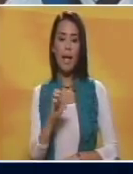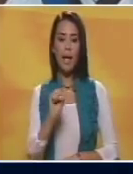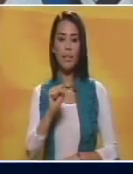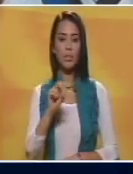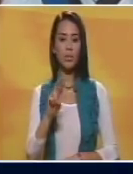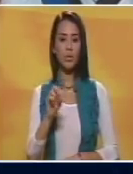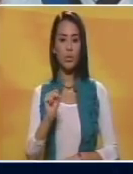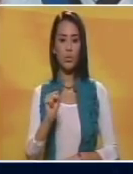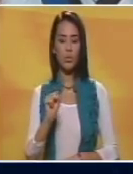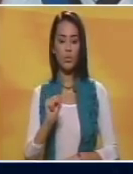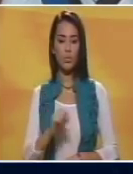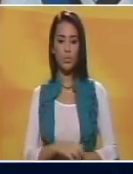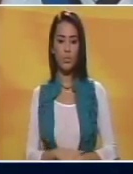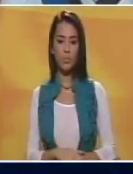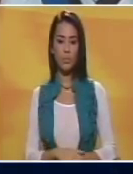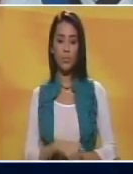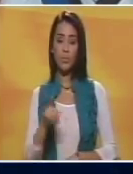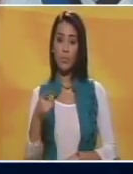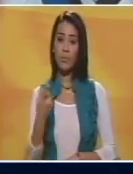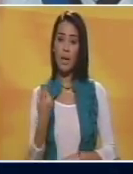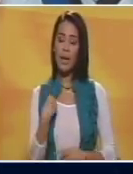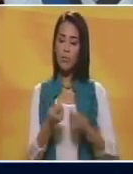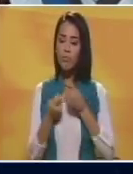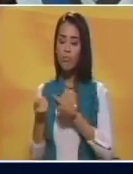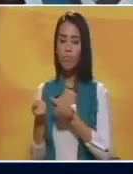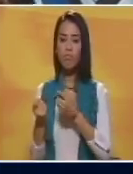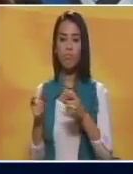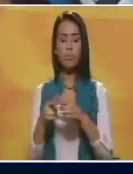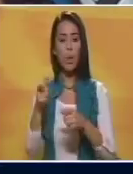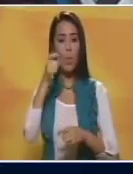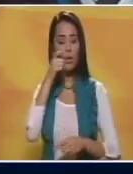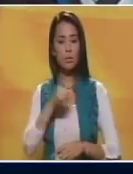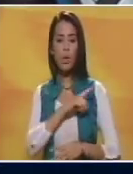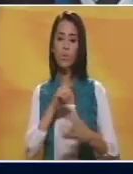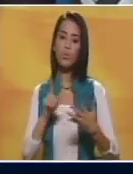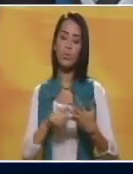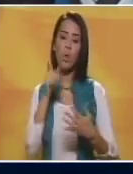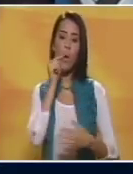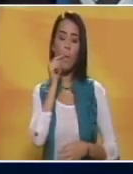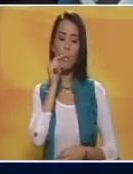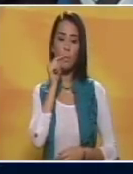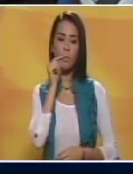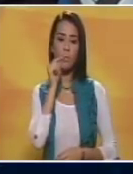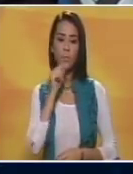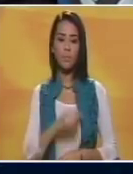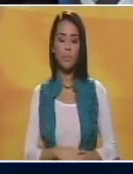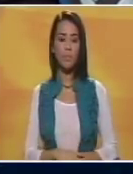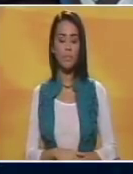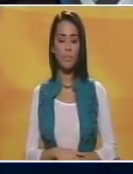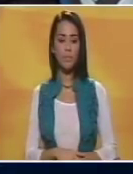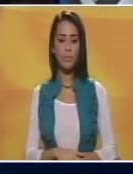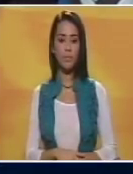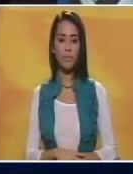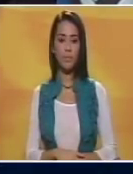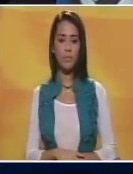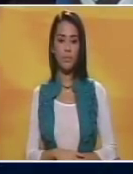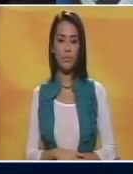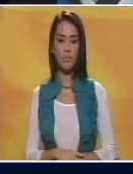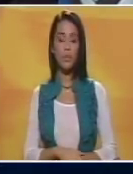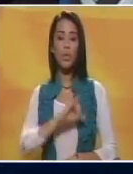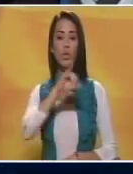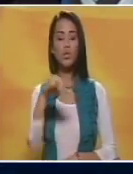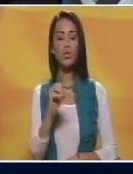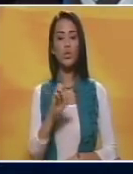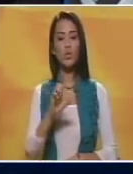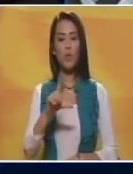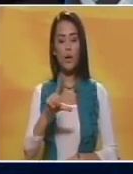Enrique Partida López, superintendente de guardia, Leonardo Javier Meréndez García, operador de consola, Joel